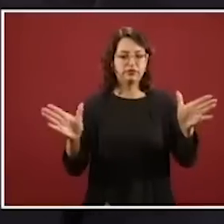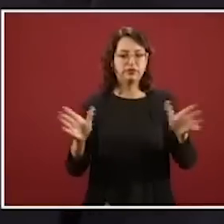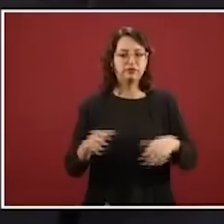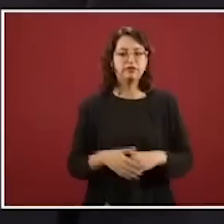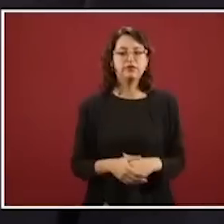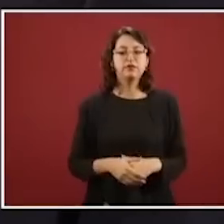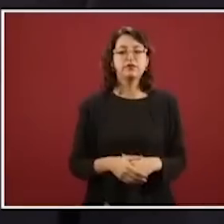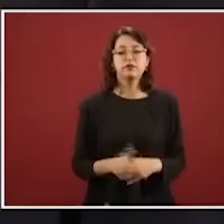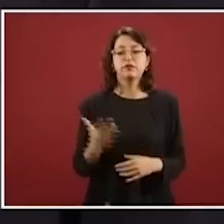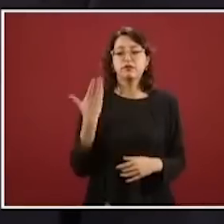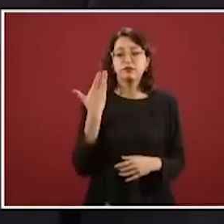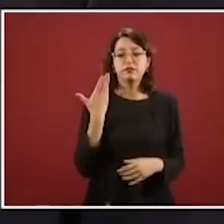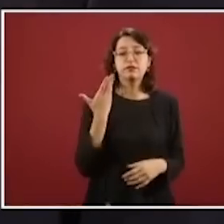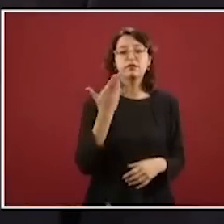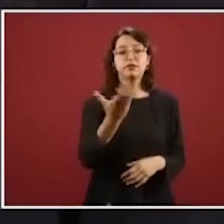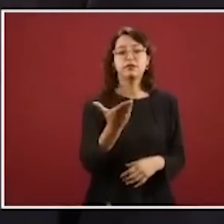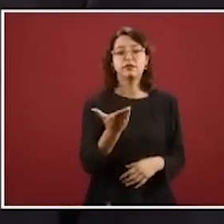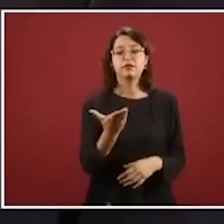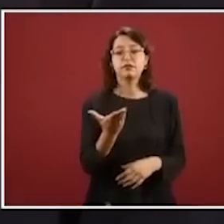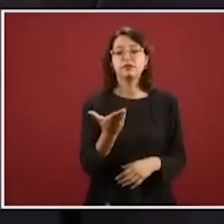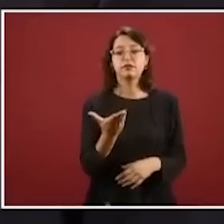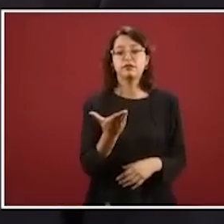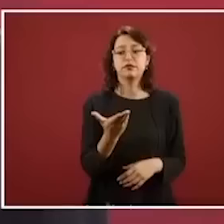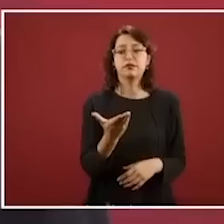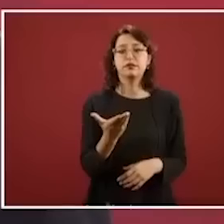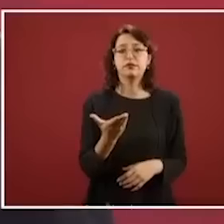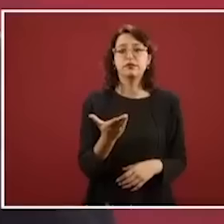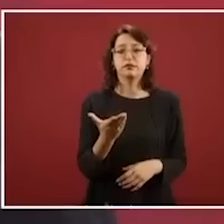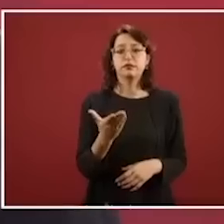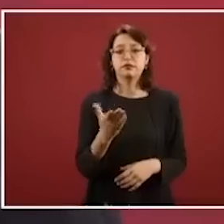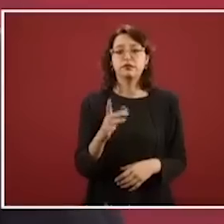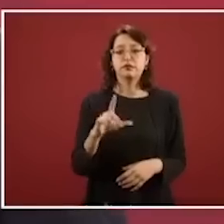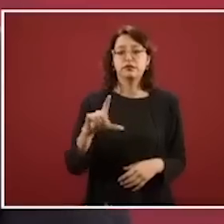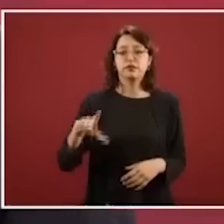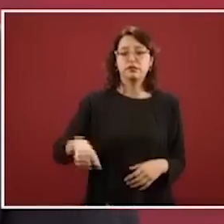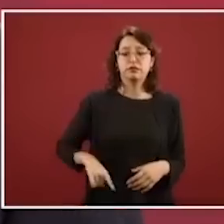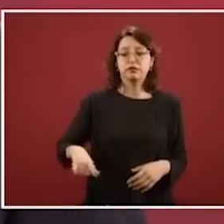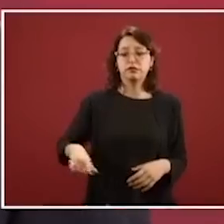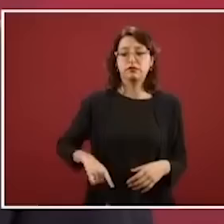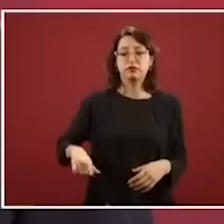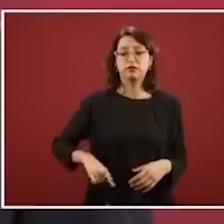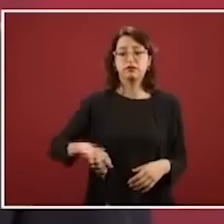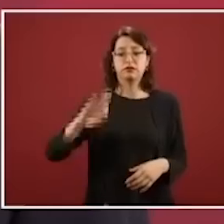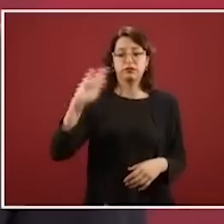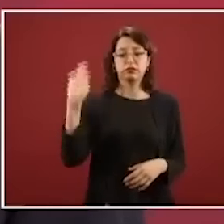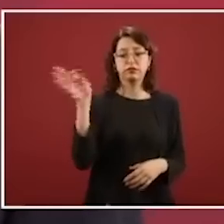estamos pidiendo que en las dependencias del gobierno federal